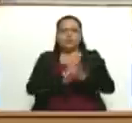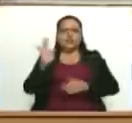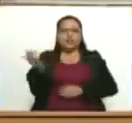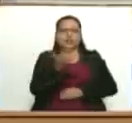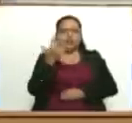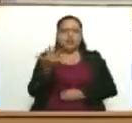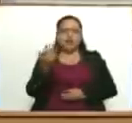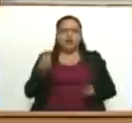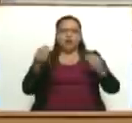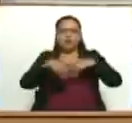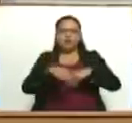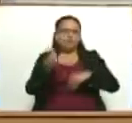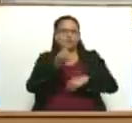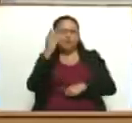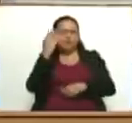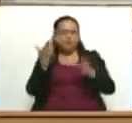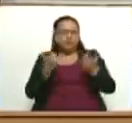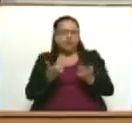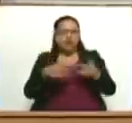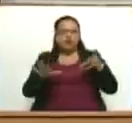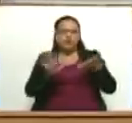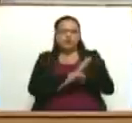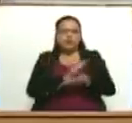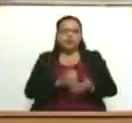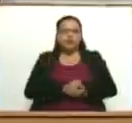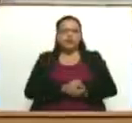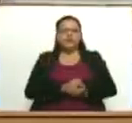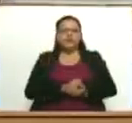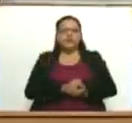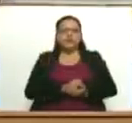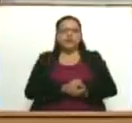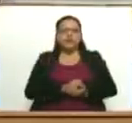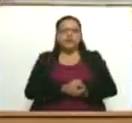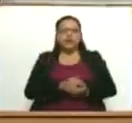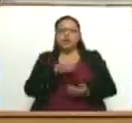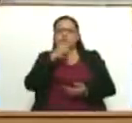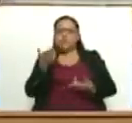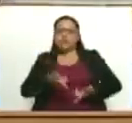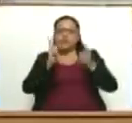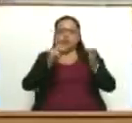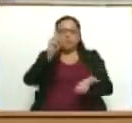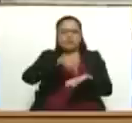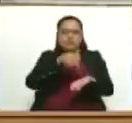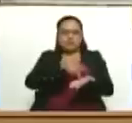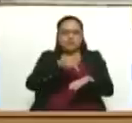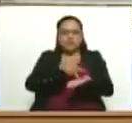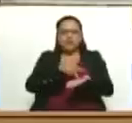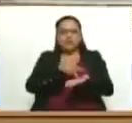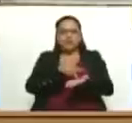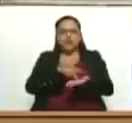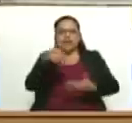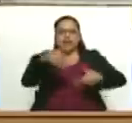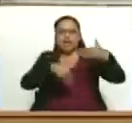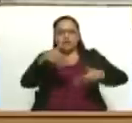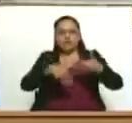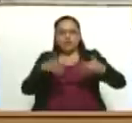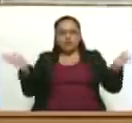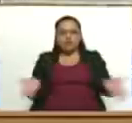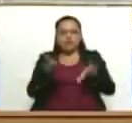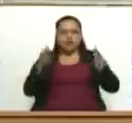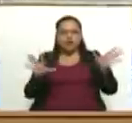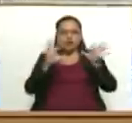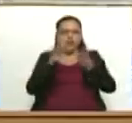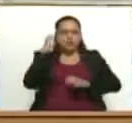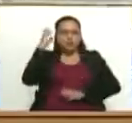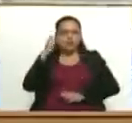resolución, no sé cuál número, sobre las inhabilitaciones políticas en Venezuela impulsadas por el Parlamento Europeo, sírvanse a manifestarlo